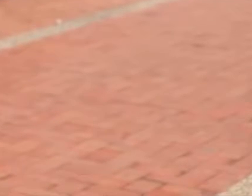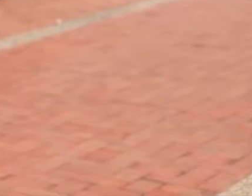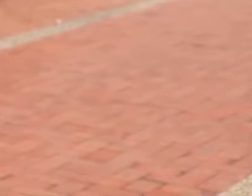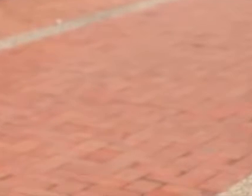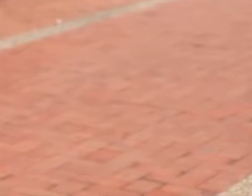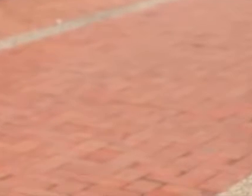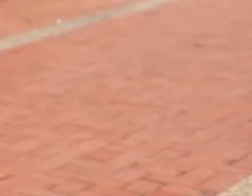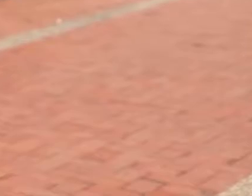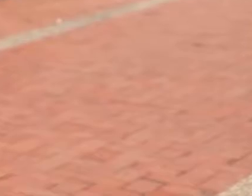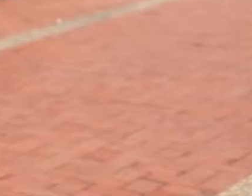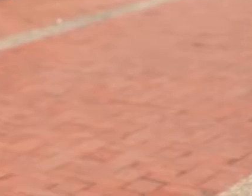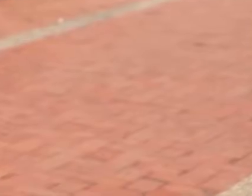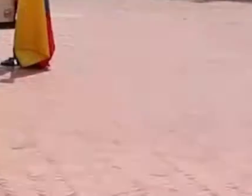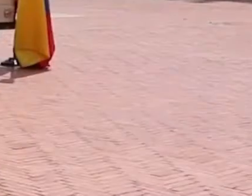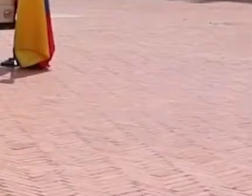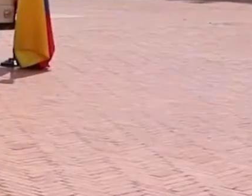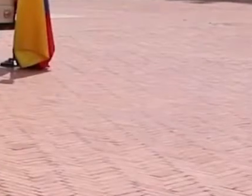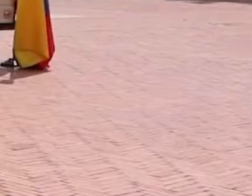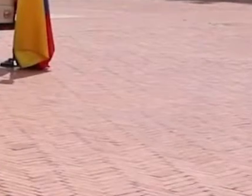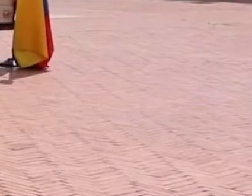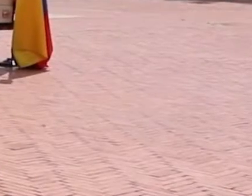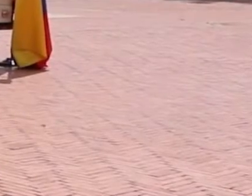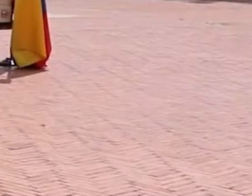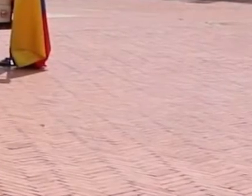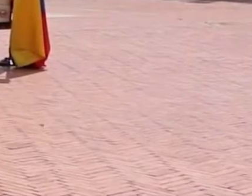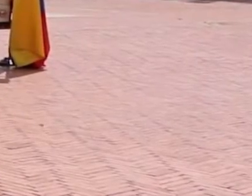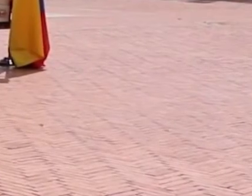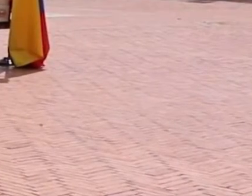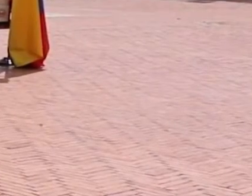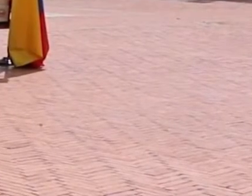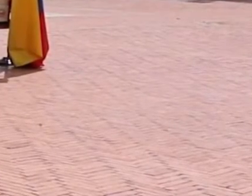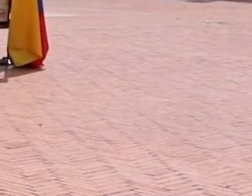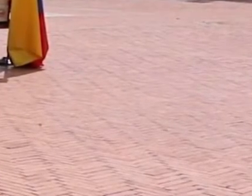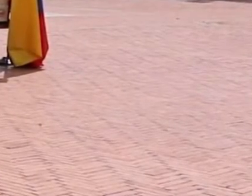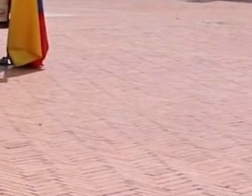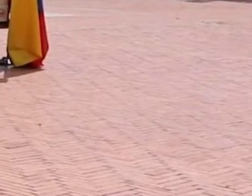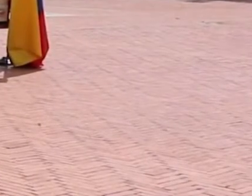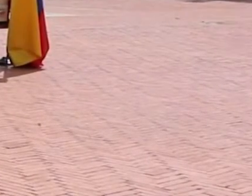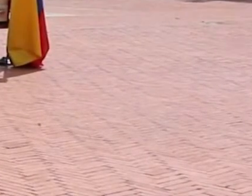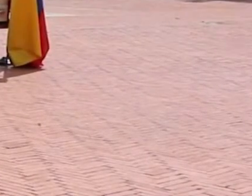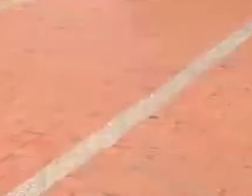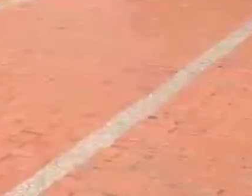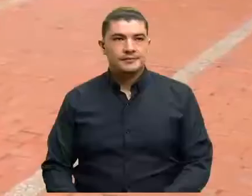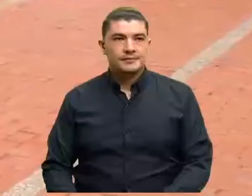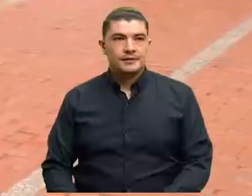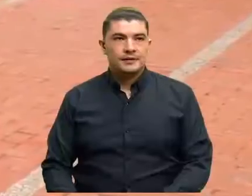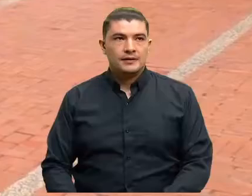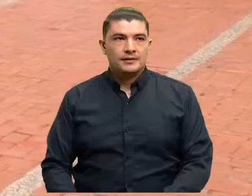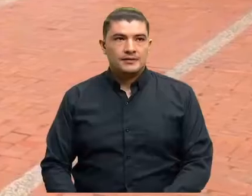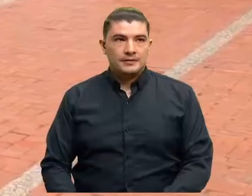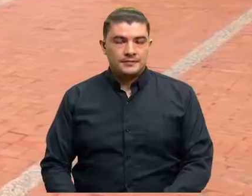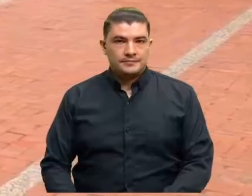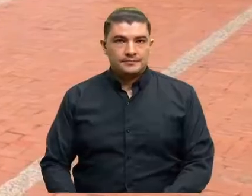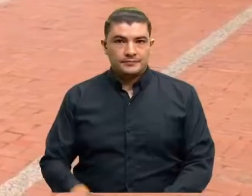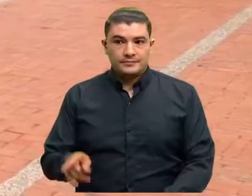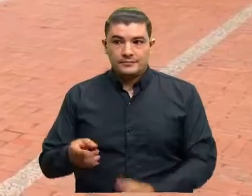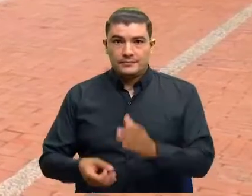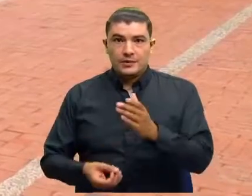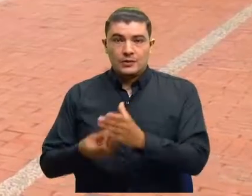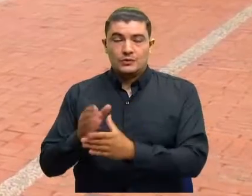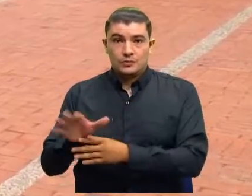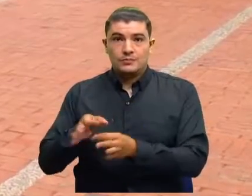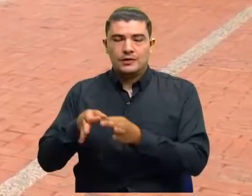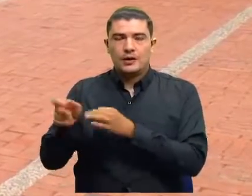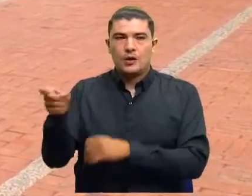de vehículos no adecuados. El vehículo tiene una capacidad de almacenamiento y transporte cercano a las 8 toneladas y fue